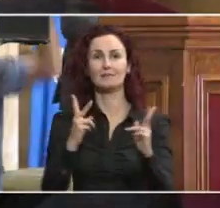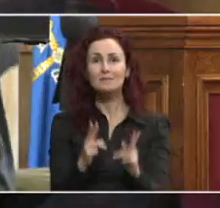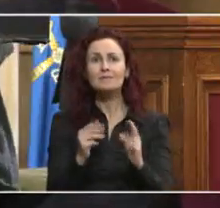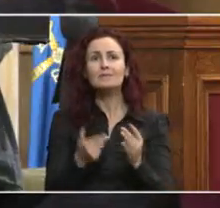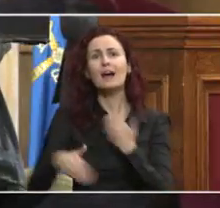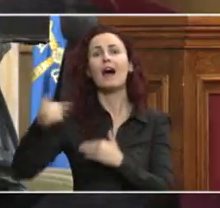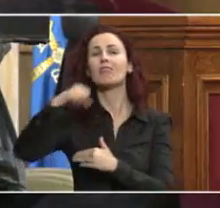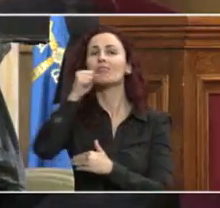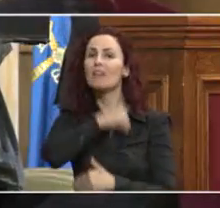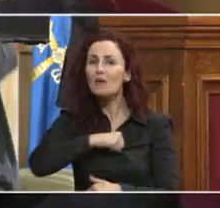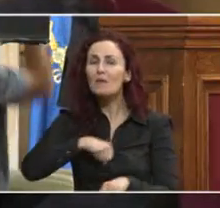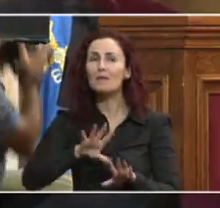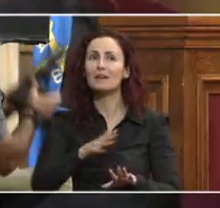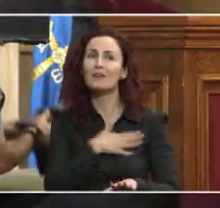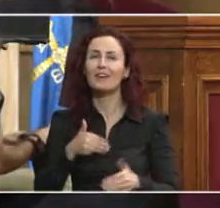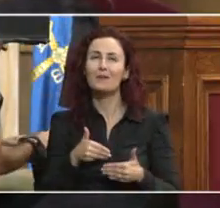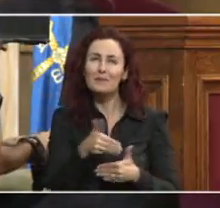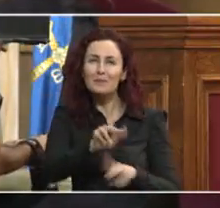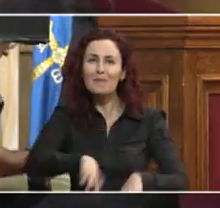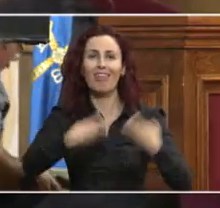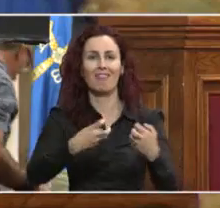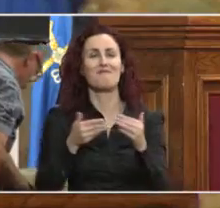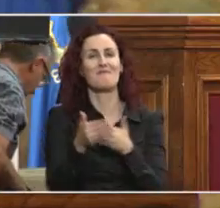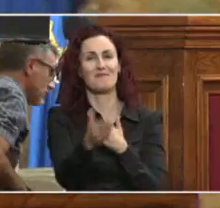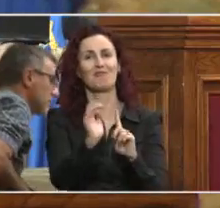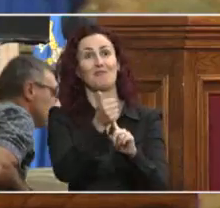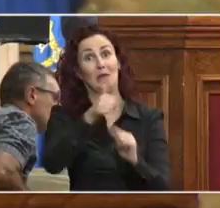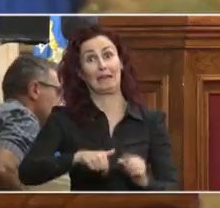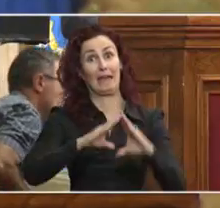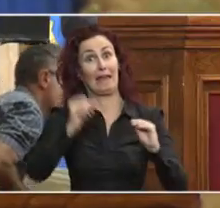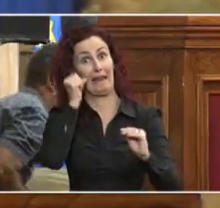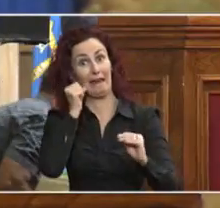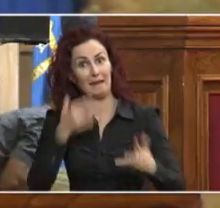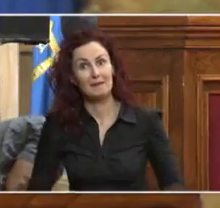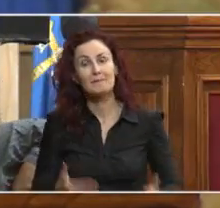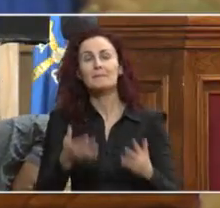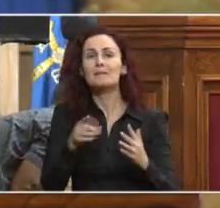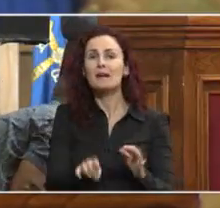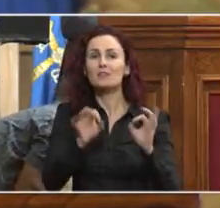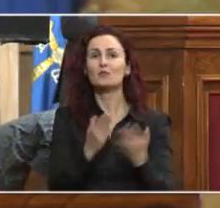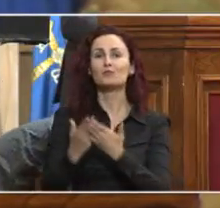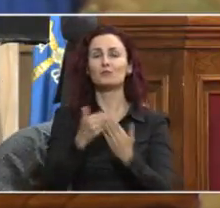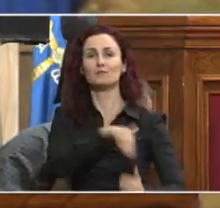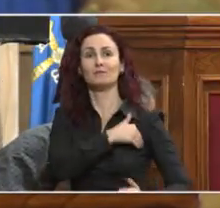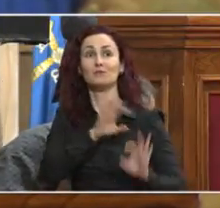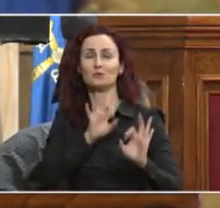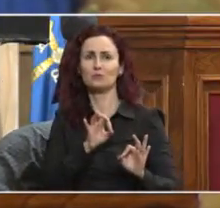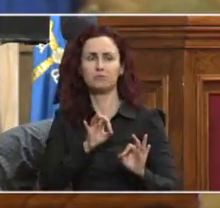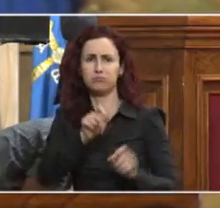tradicional, aunque con aspiraciones de modernidad y futuro. Sí tenemos también un estudiantado